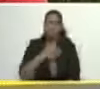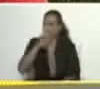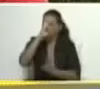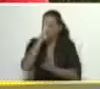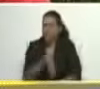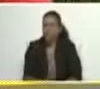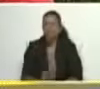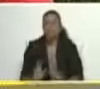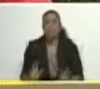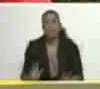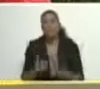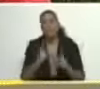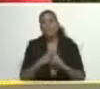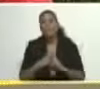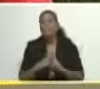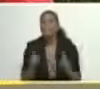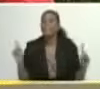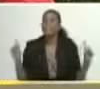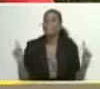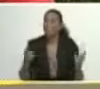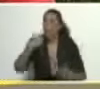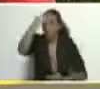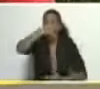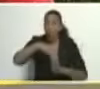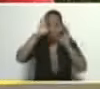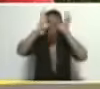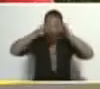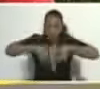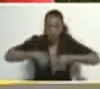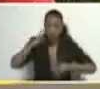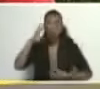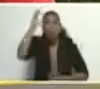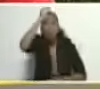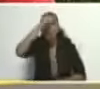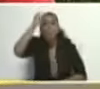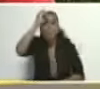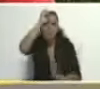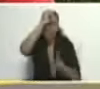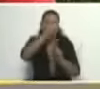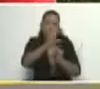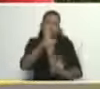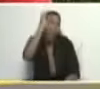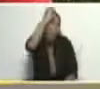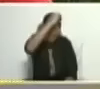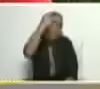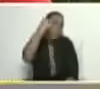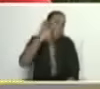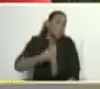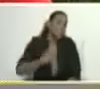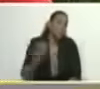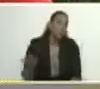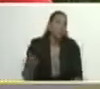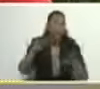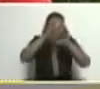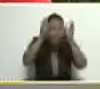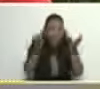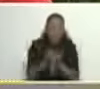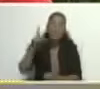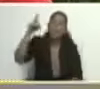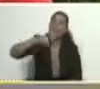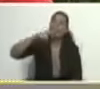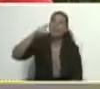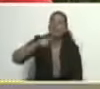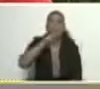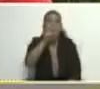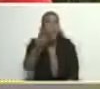Pero desde mi perspectiva, quiero decirle que el mundo necesita